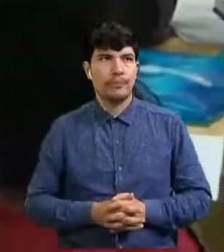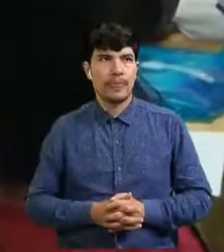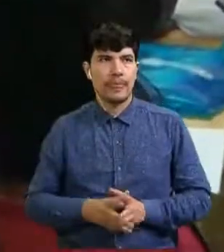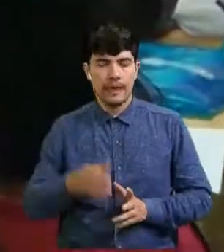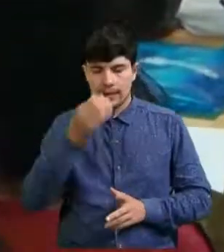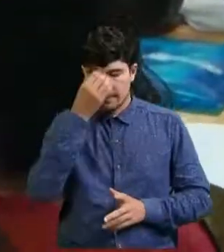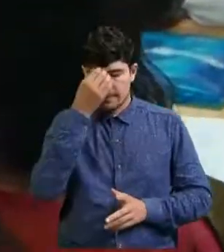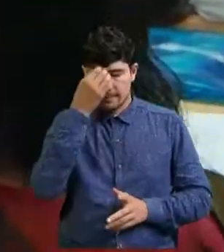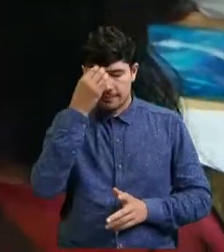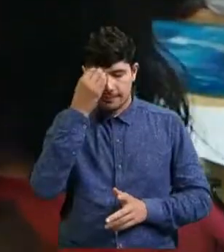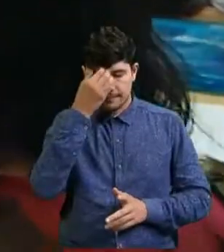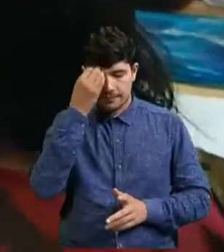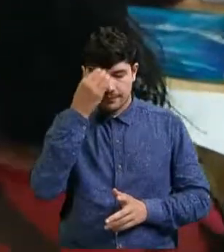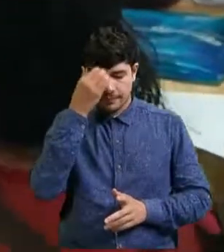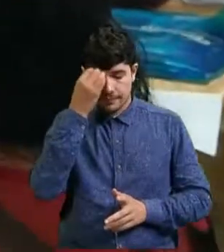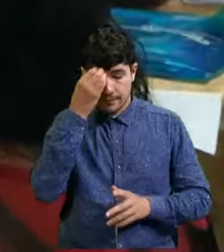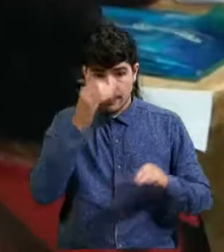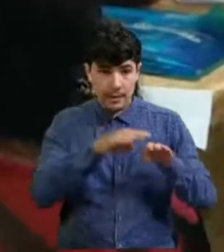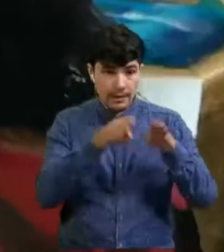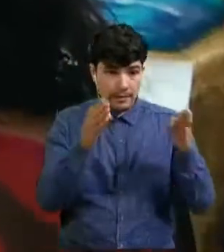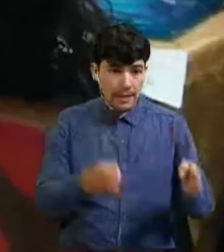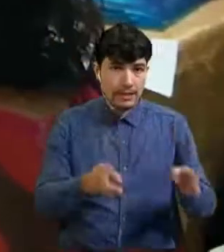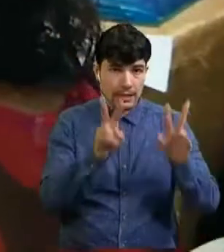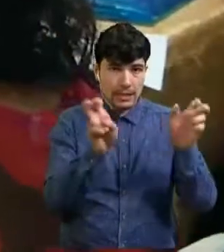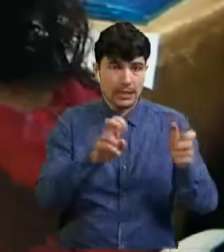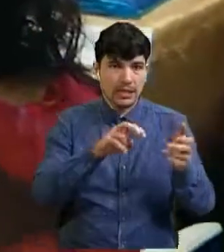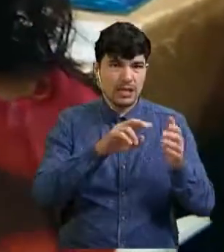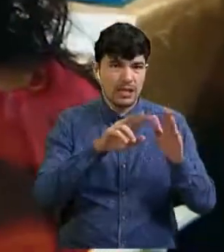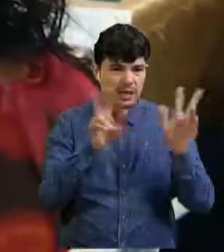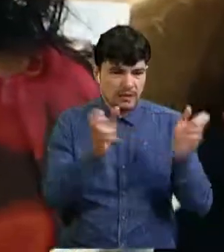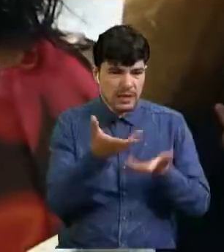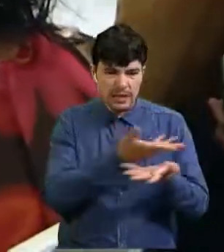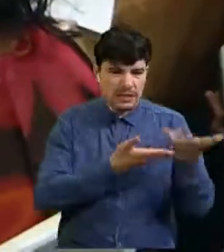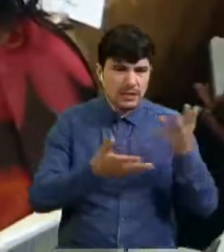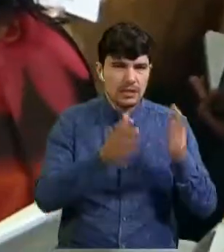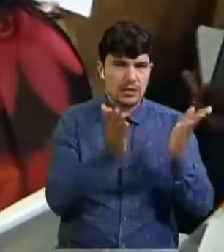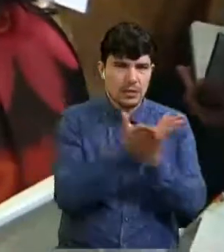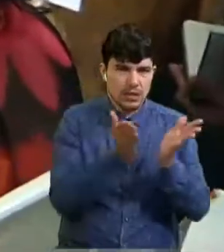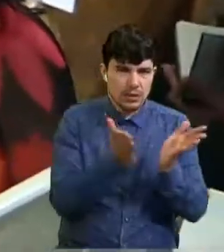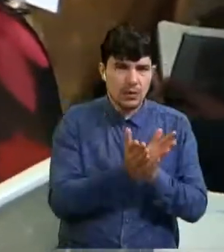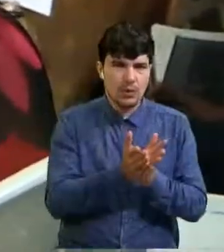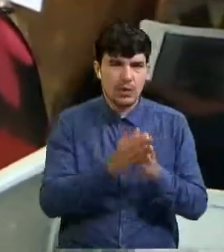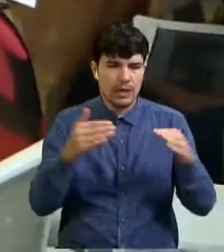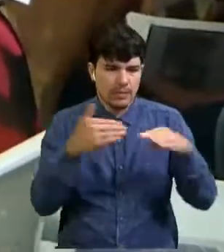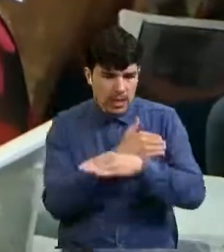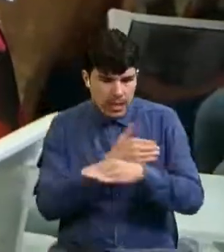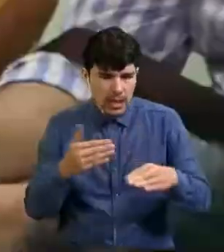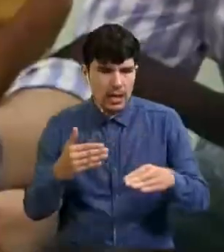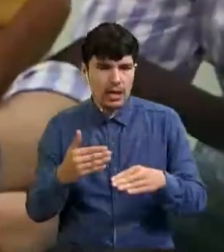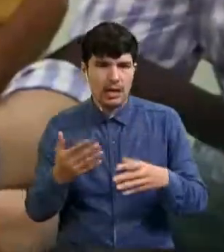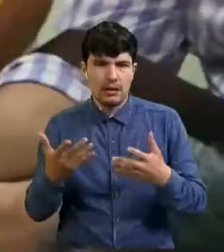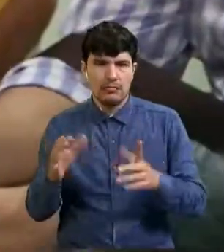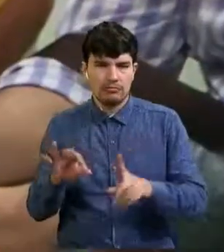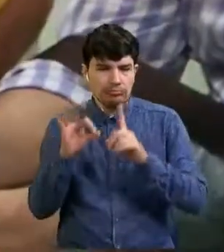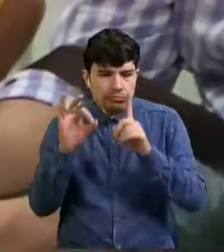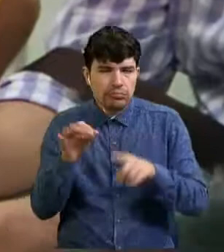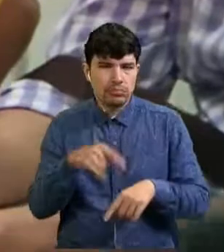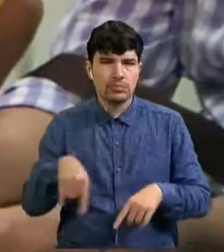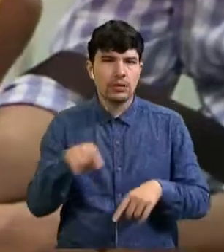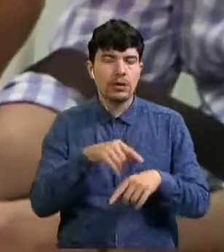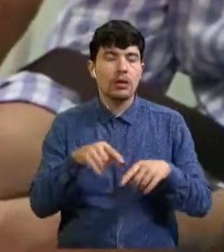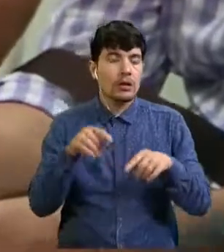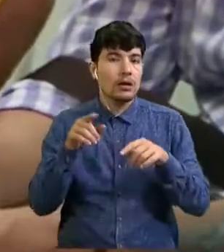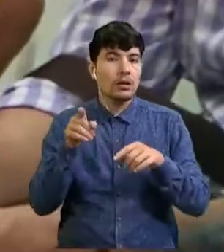en sus mesas técnicas para la discusión de temas como salud educación vías y sustitución de cultivos se desarrolló el encuentro entre funcionarios de la gobernación